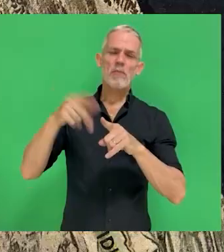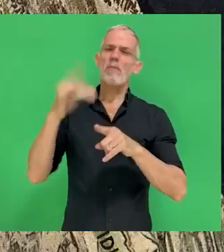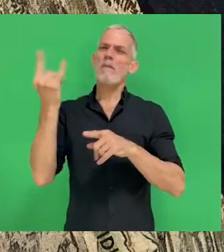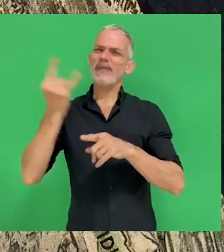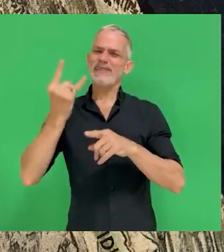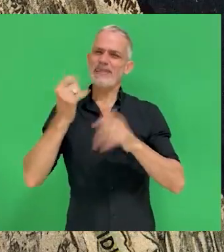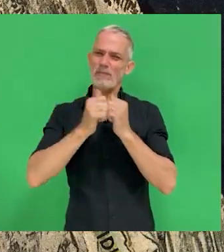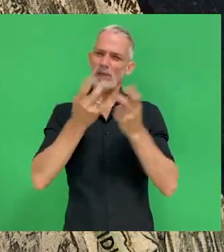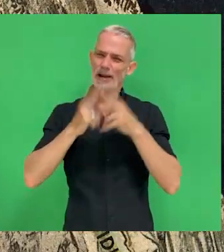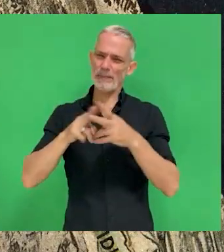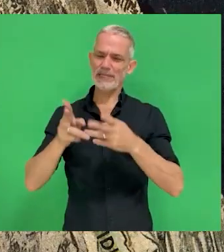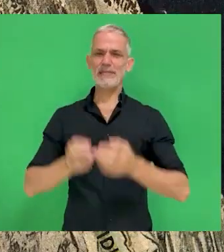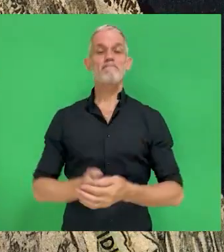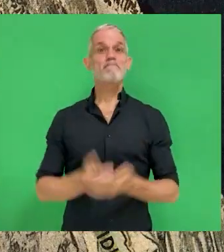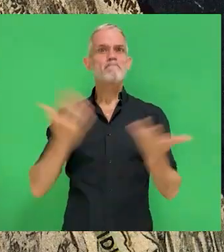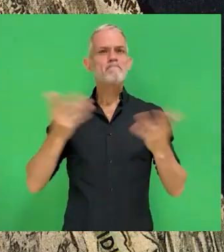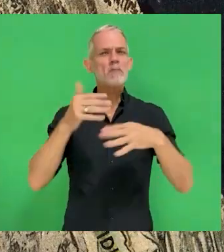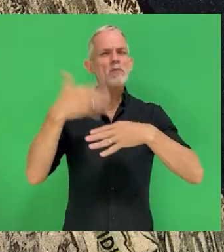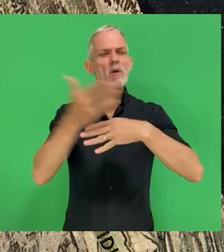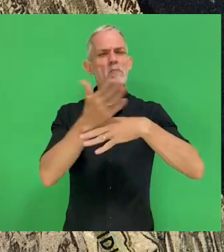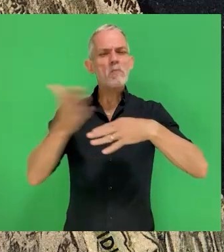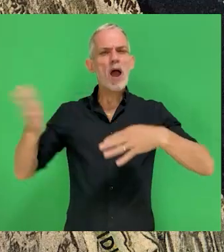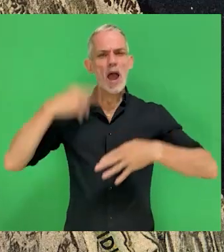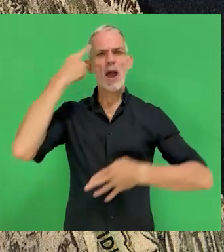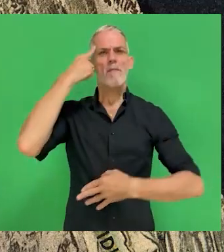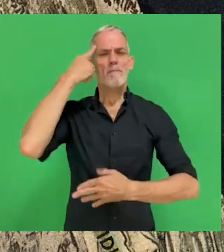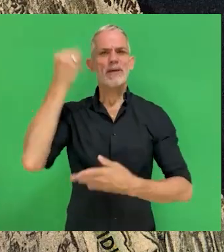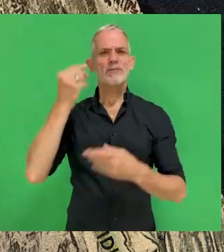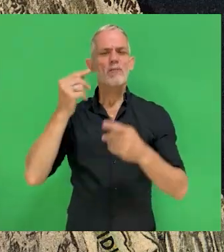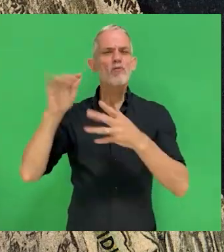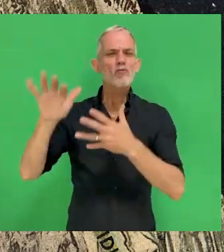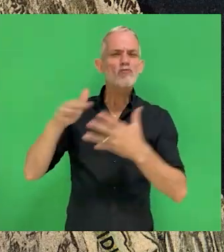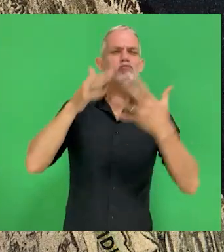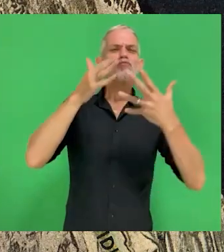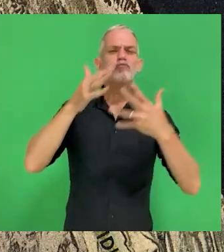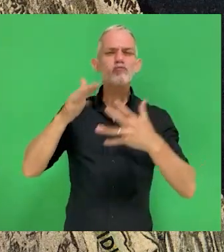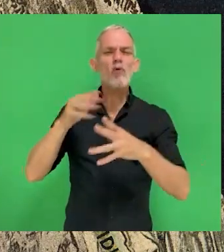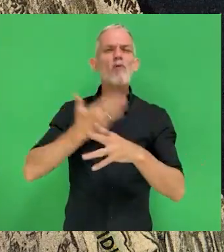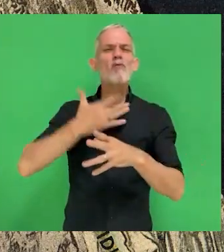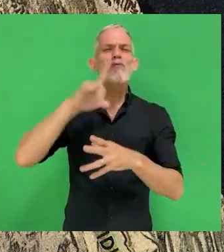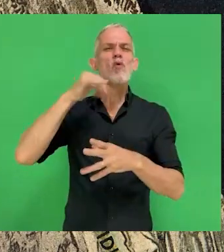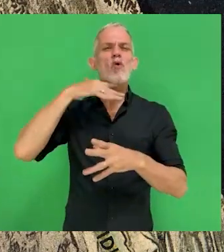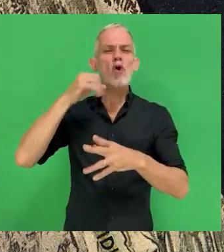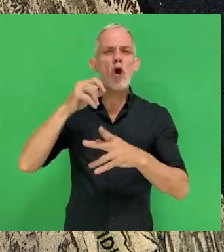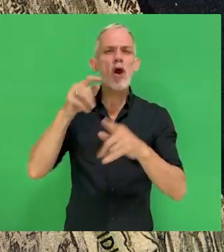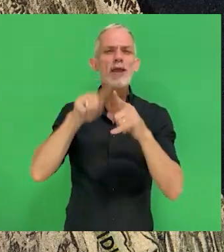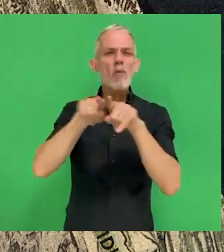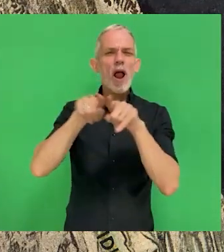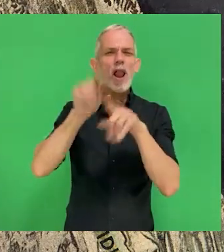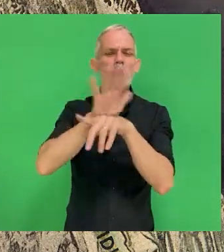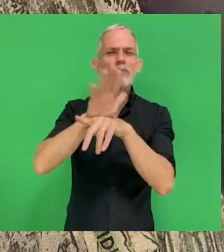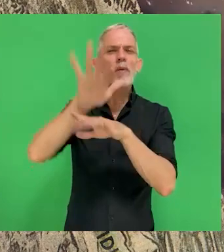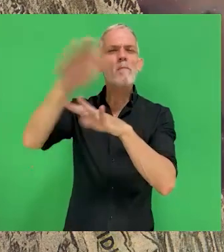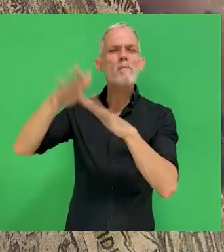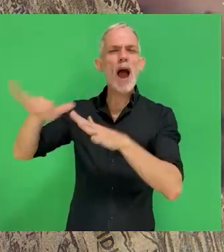farsa. Más tarde abrazamos la noción de los flujos y reflujos, de las